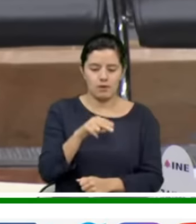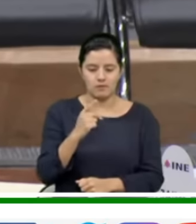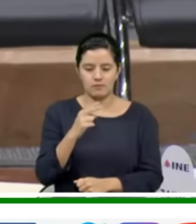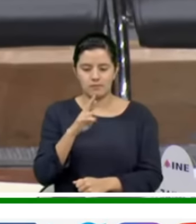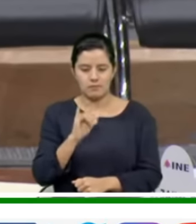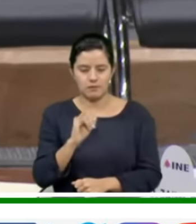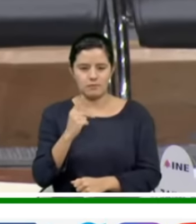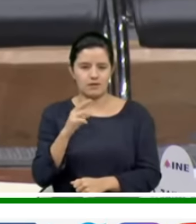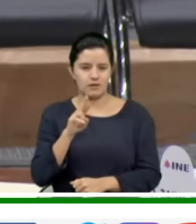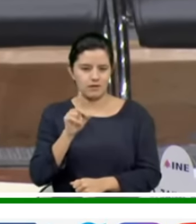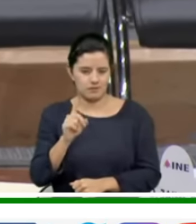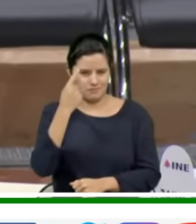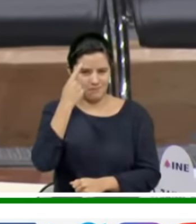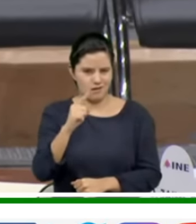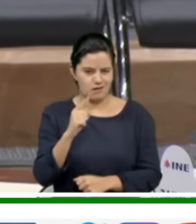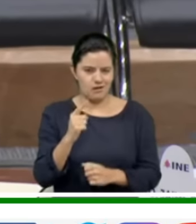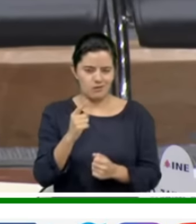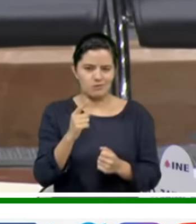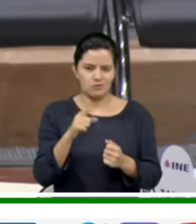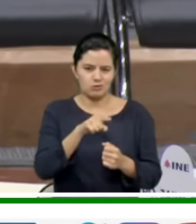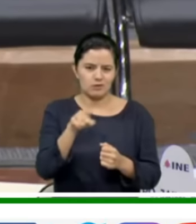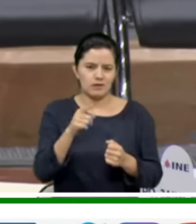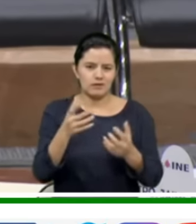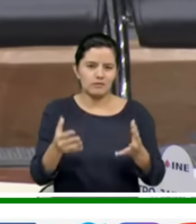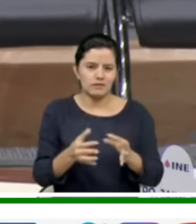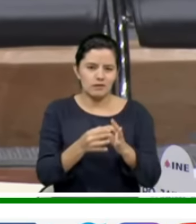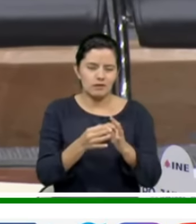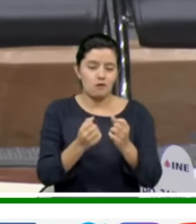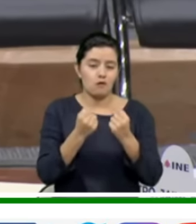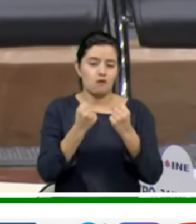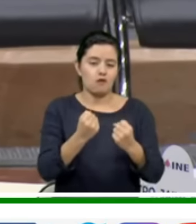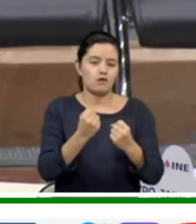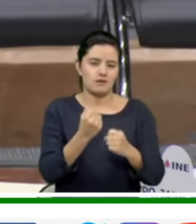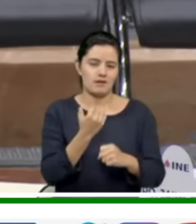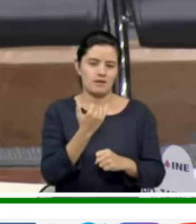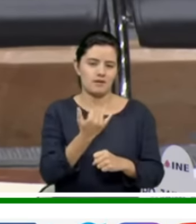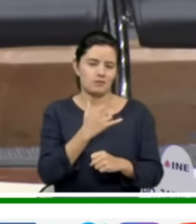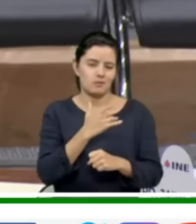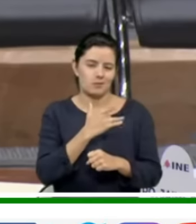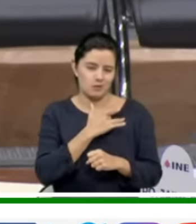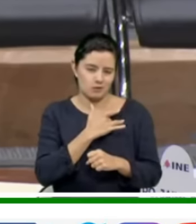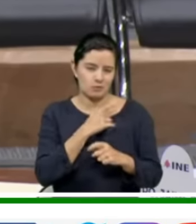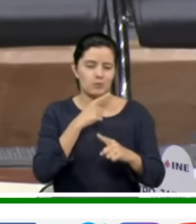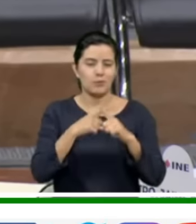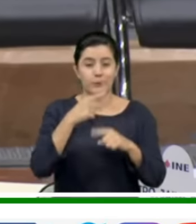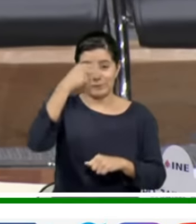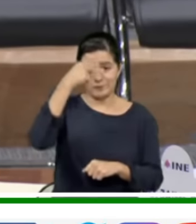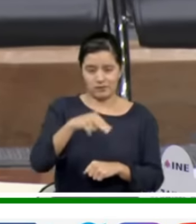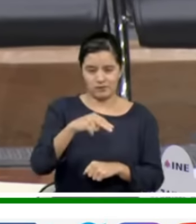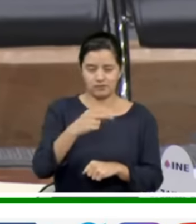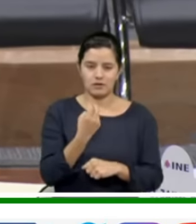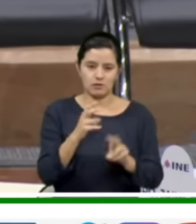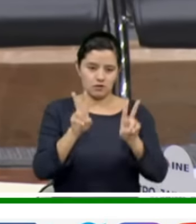para registrar la coalición fuerza y corazón por México Ese es el tema yo le pido que en las